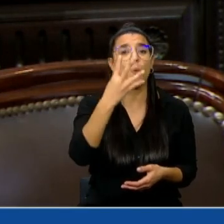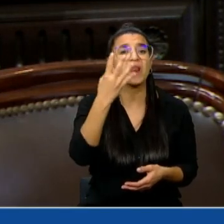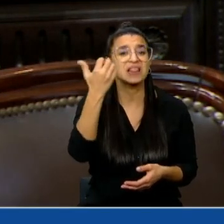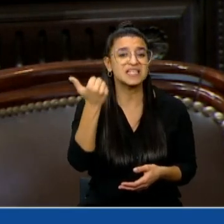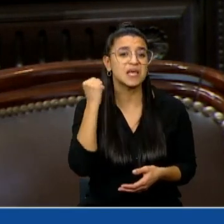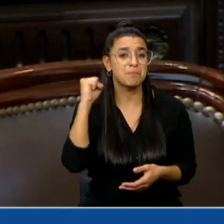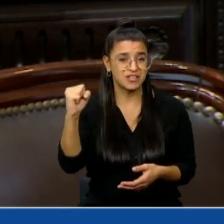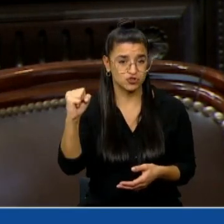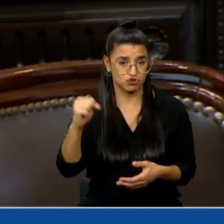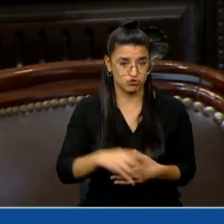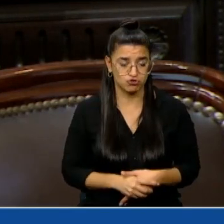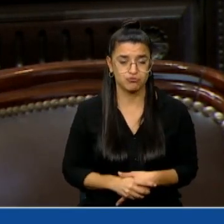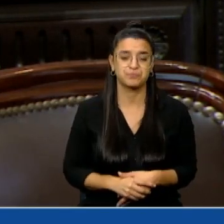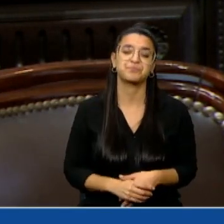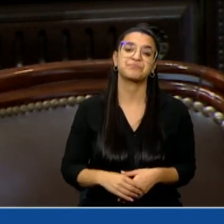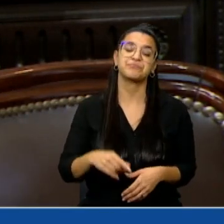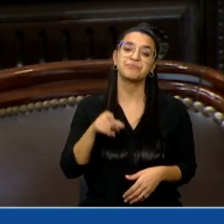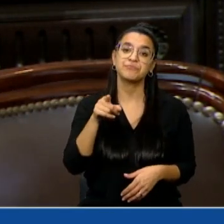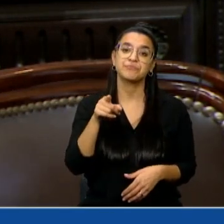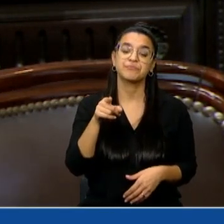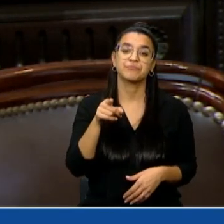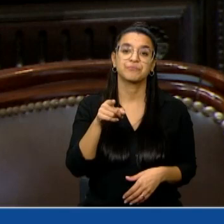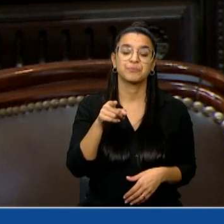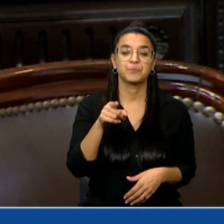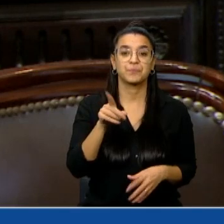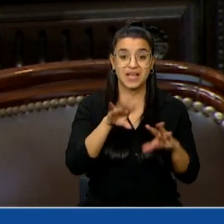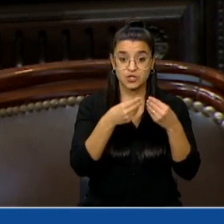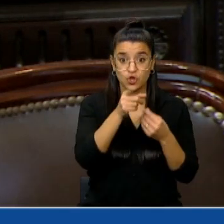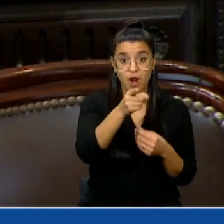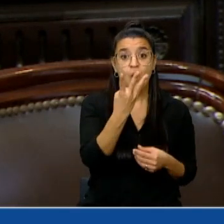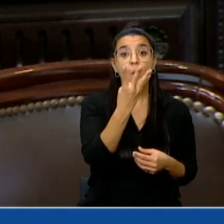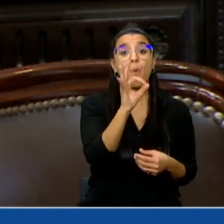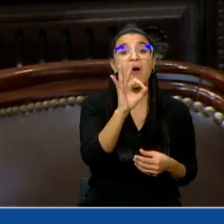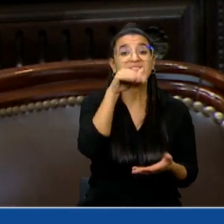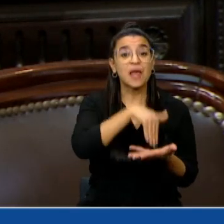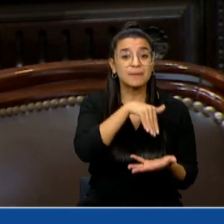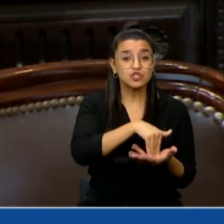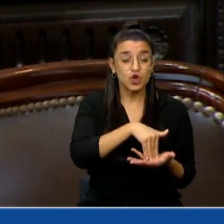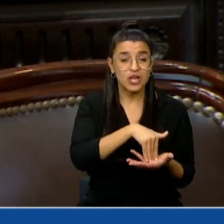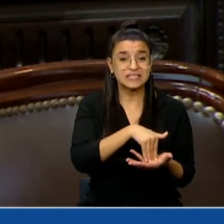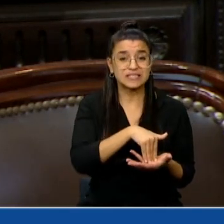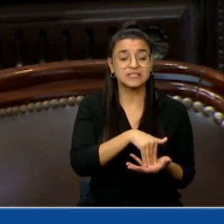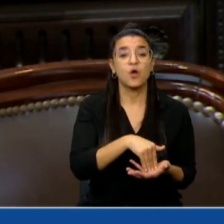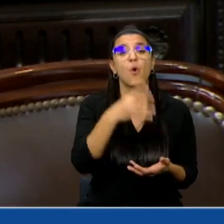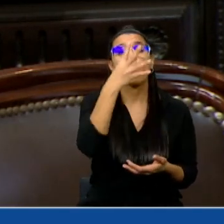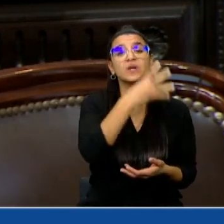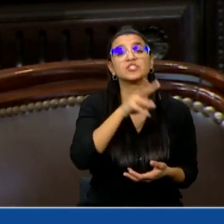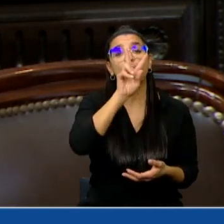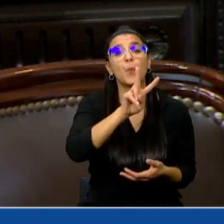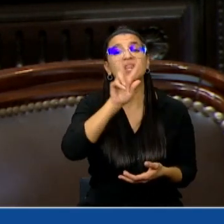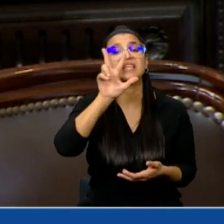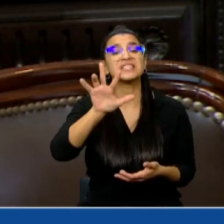607.746 pesos, de los cuales 40 millones